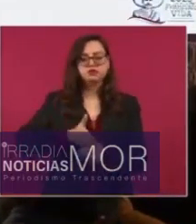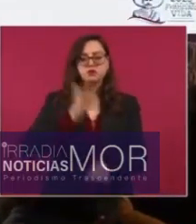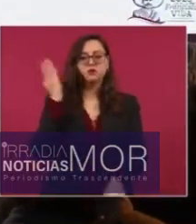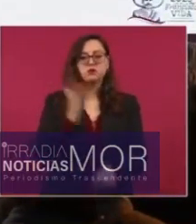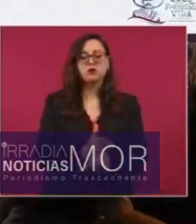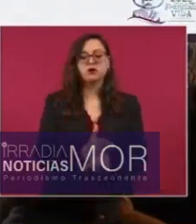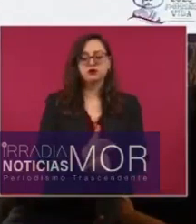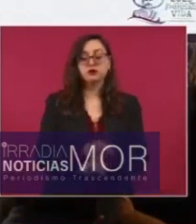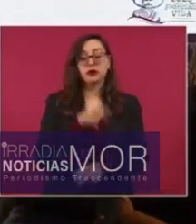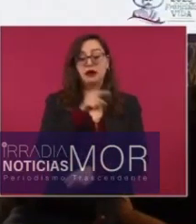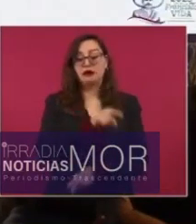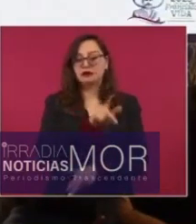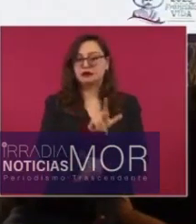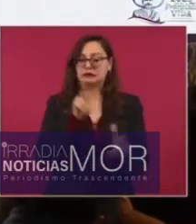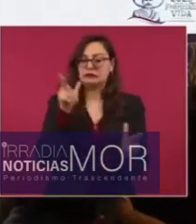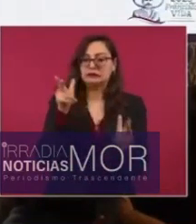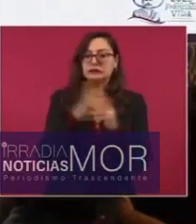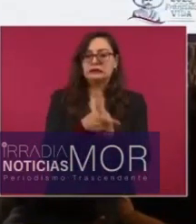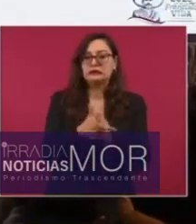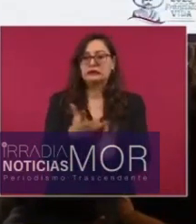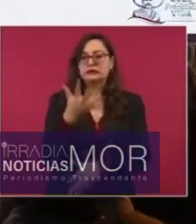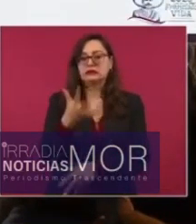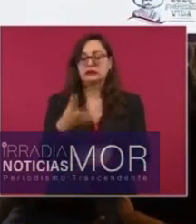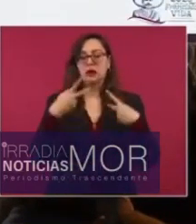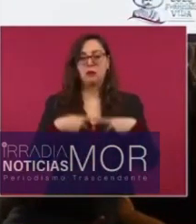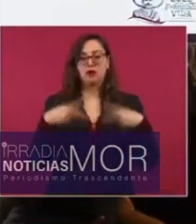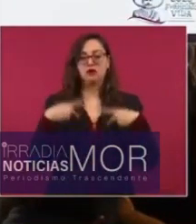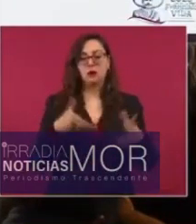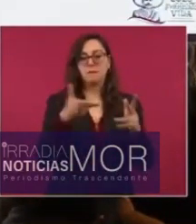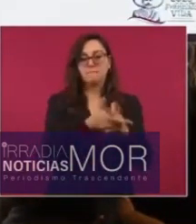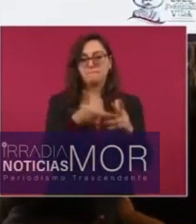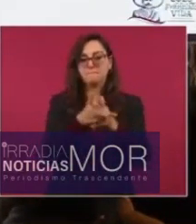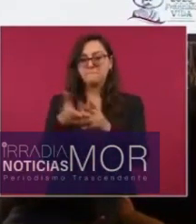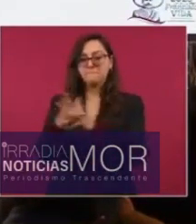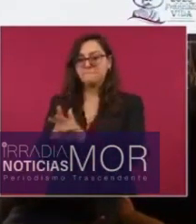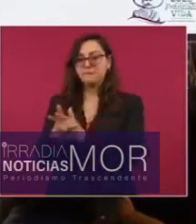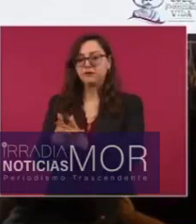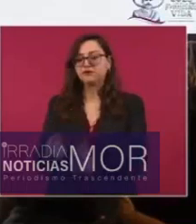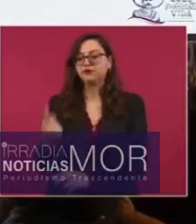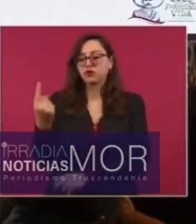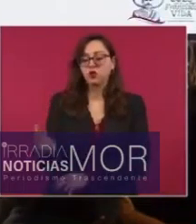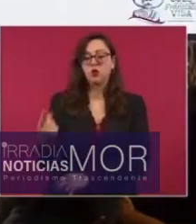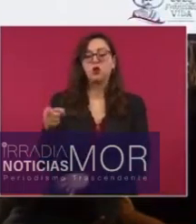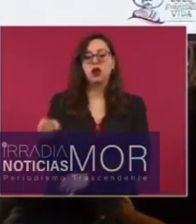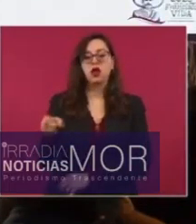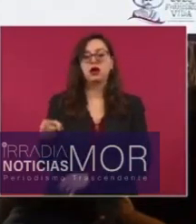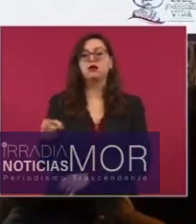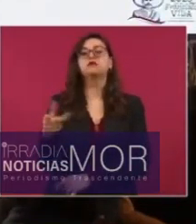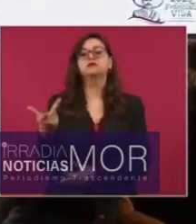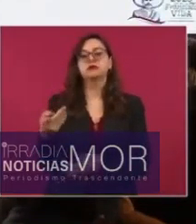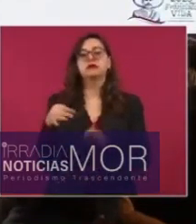hombres y mujeres que todos los días nos levantamos a trabajar acá y cumplir nuestra responsabilidad social. Y pues para